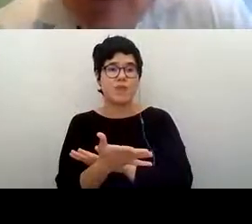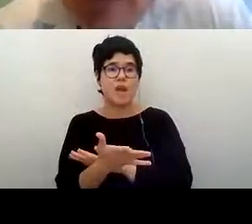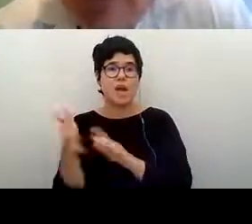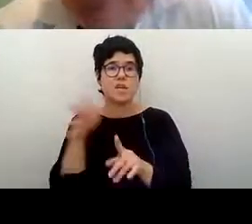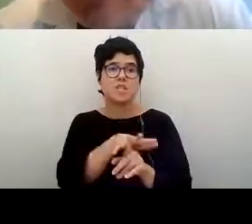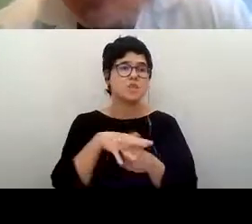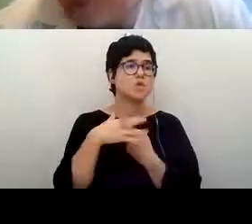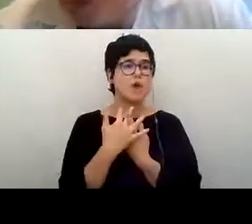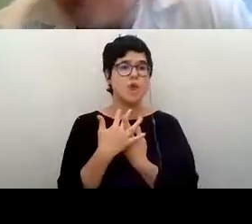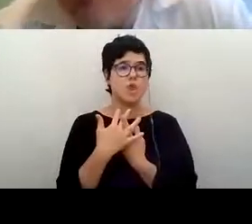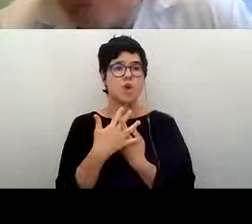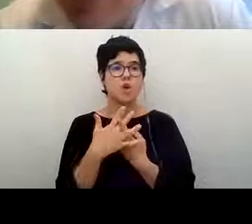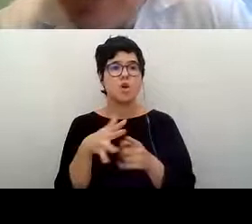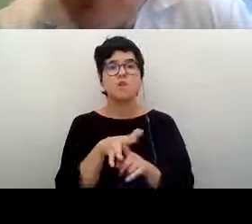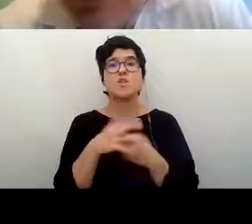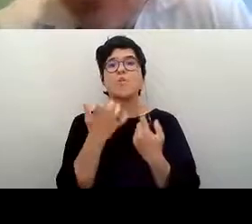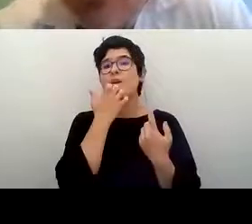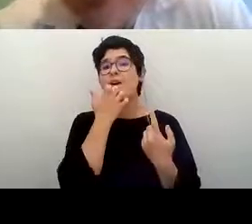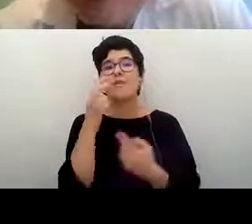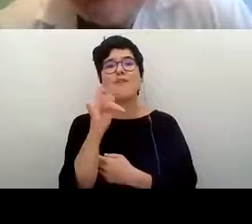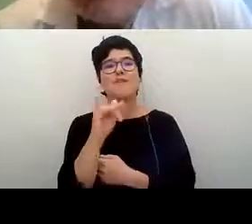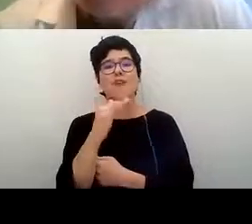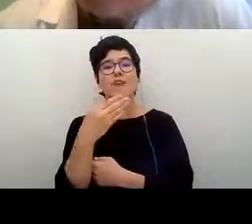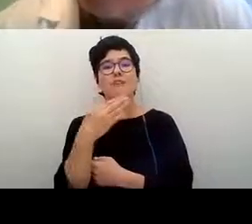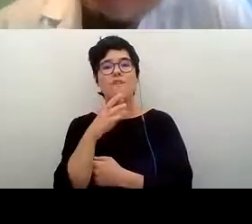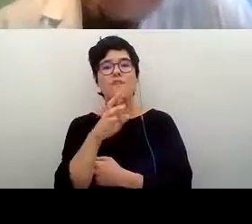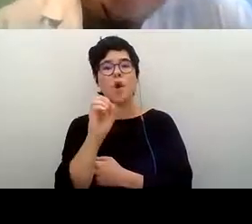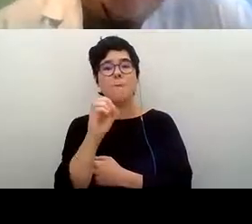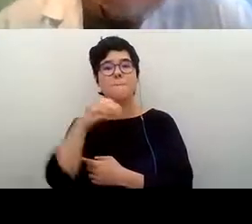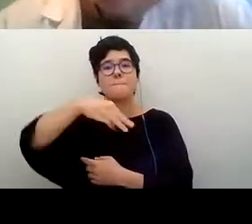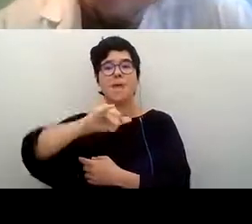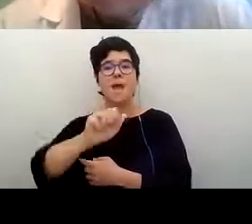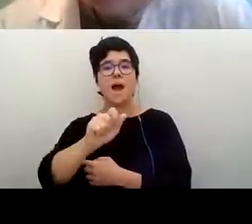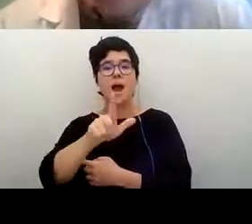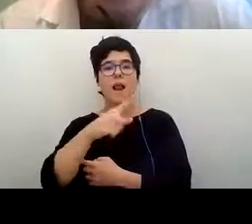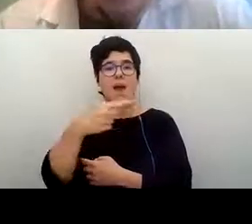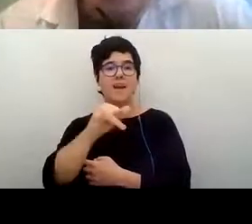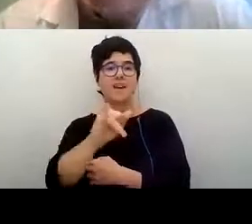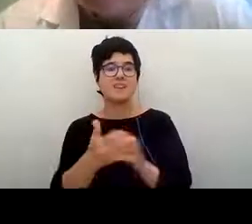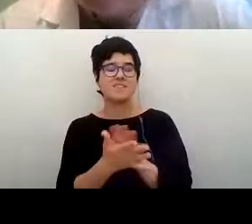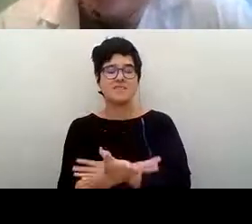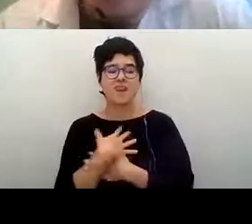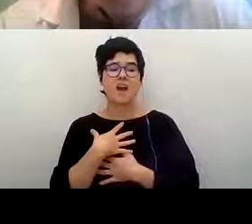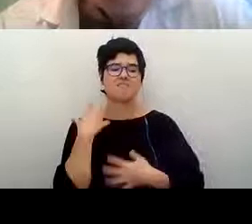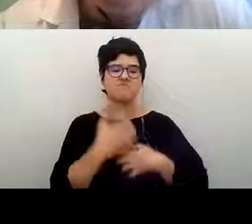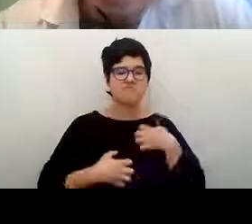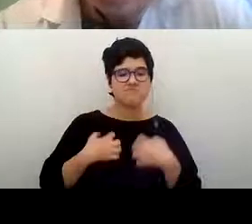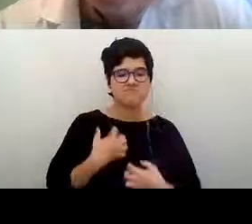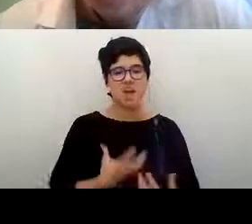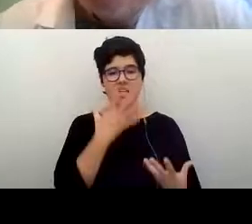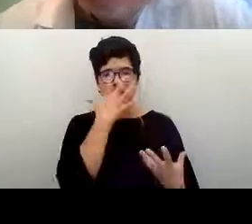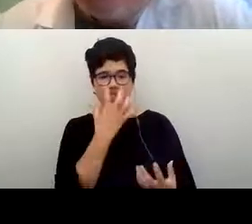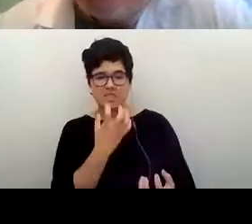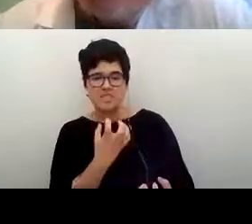situación, las patologías como la fibromialgia, por ejemplo, que además de una irritabilidad, de una tristeza, de los cambios de humor frecuente y